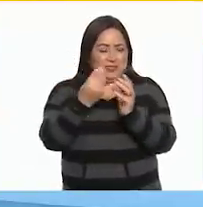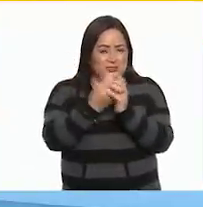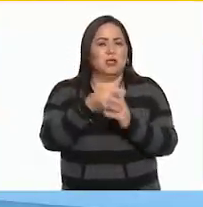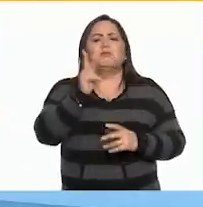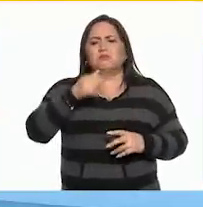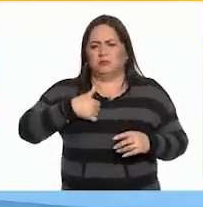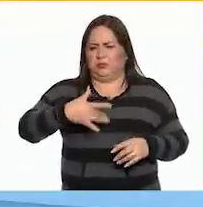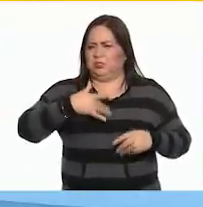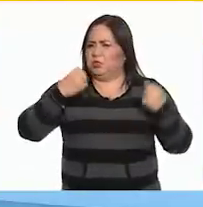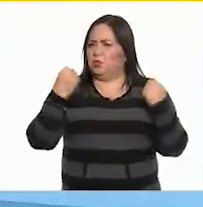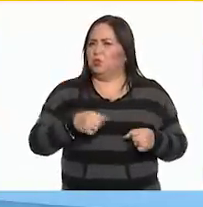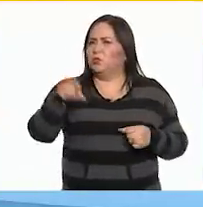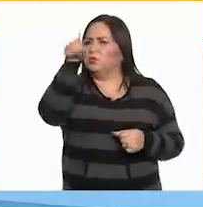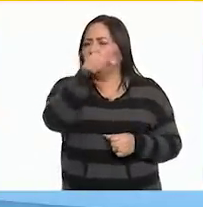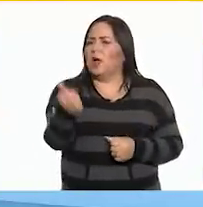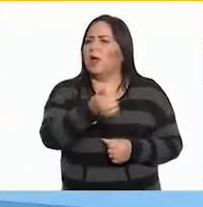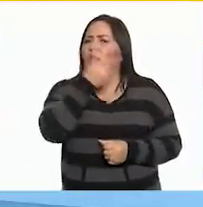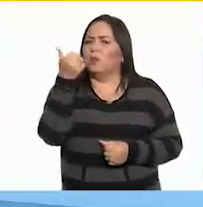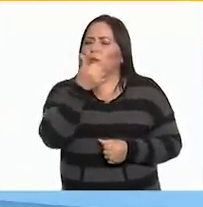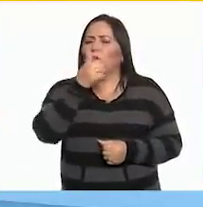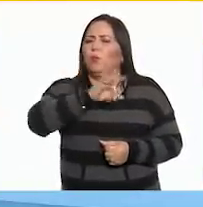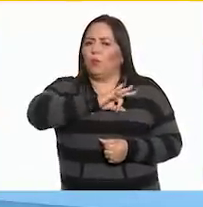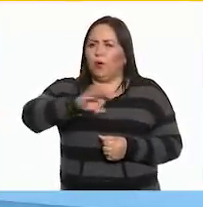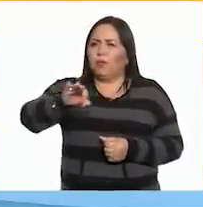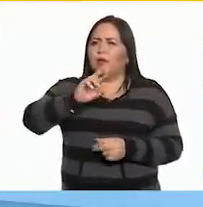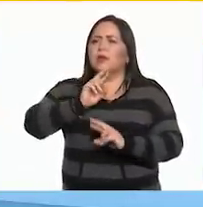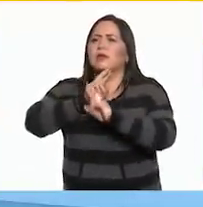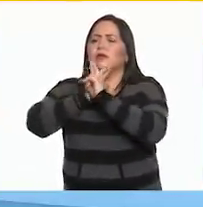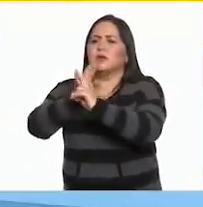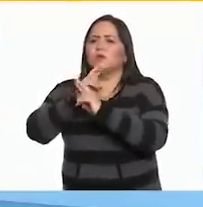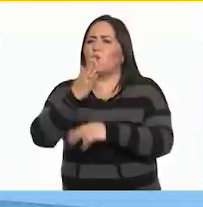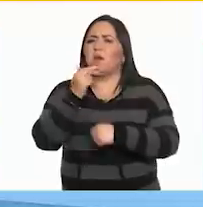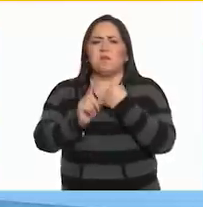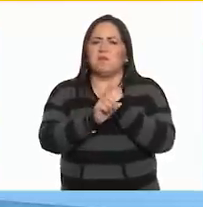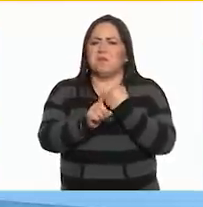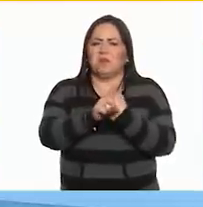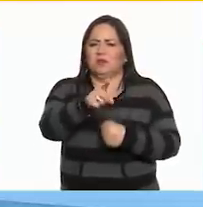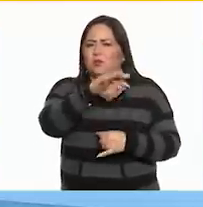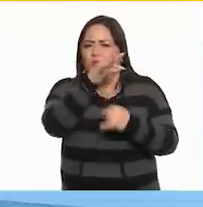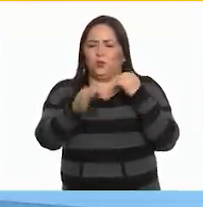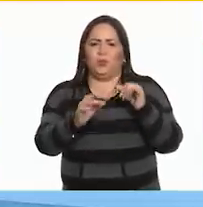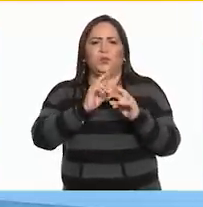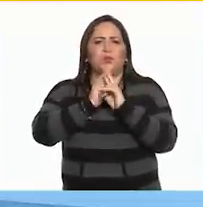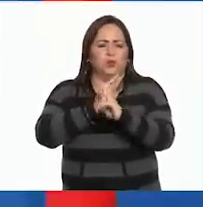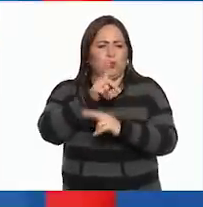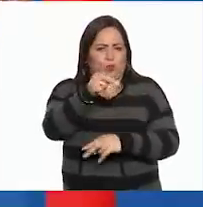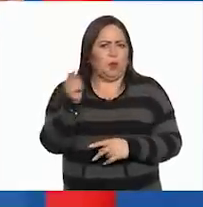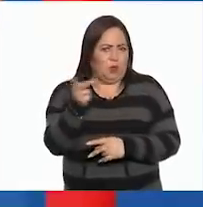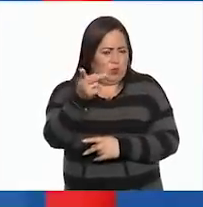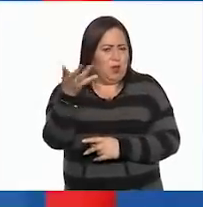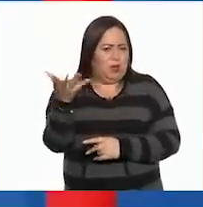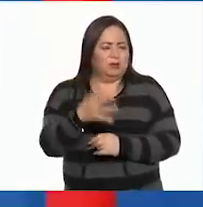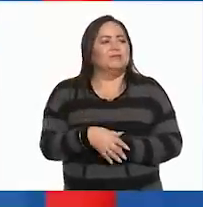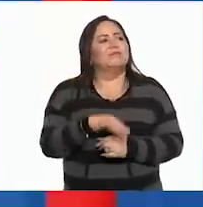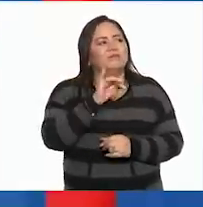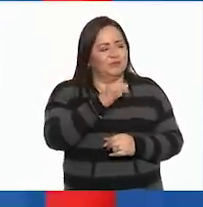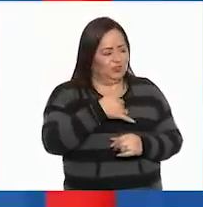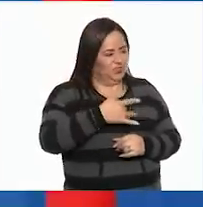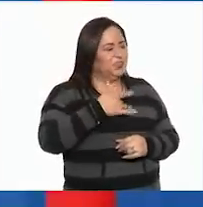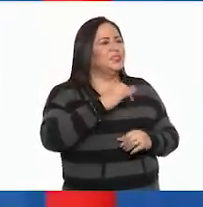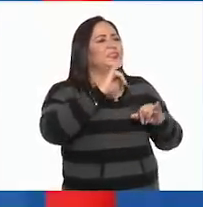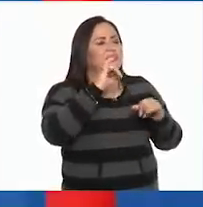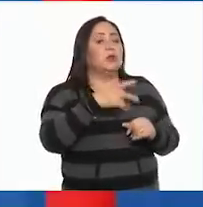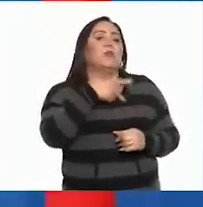estoy segura de que nuestros alumnos y alumnas podrán responder sin problema la última pregunta. Estoy segura de que